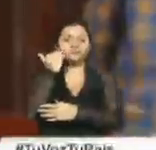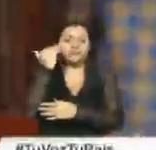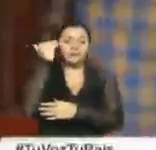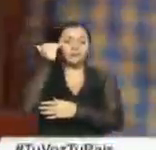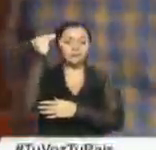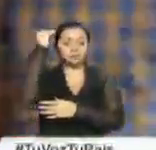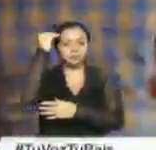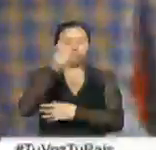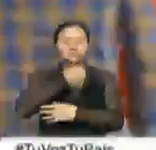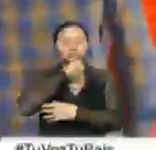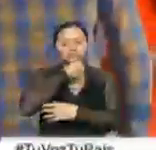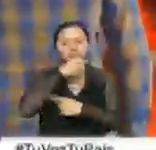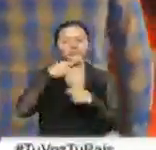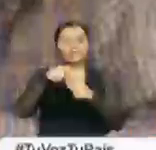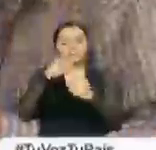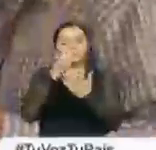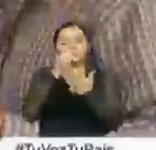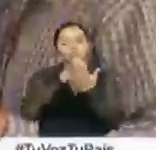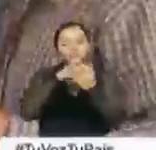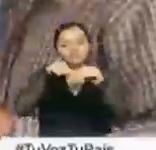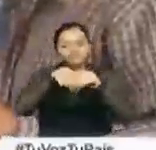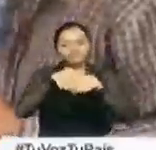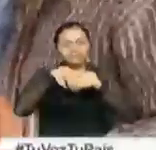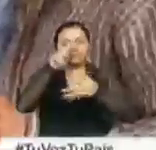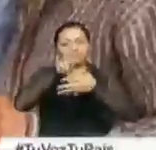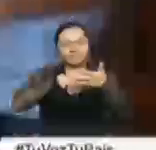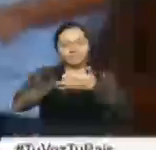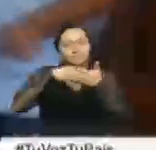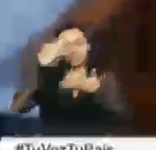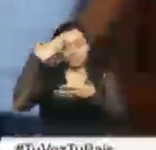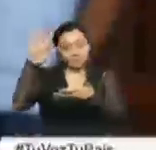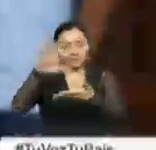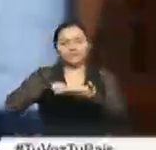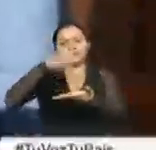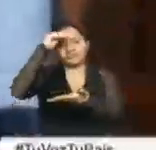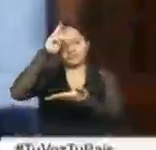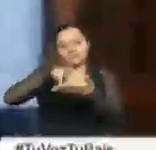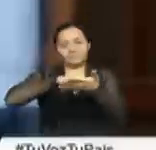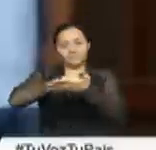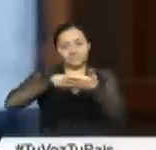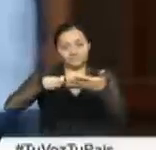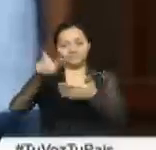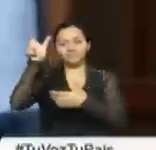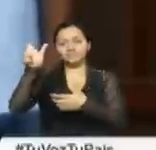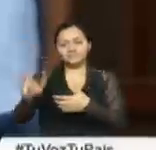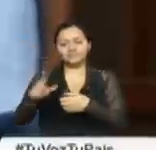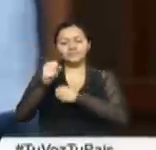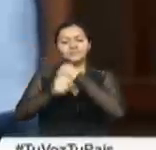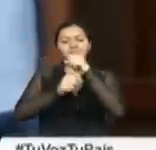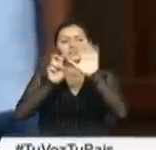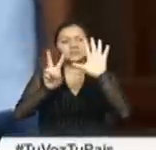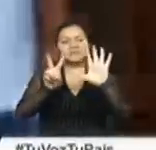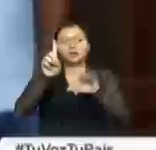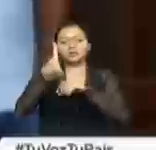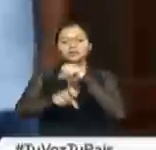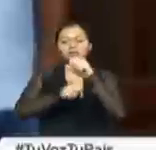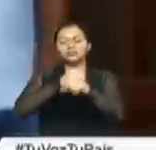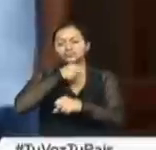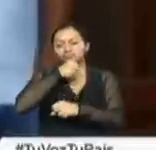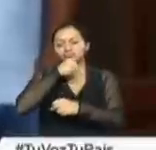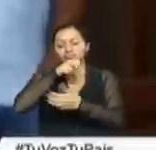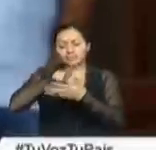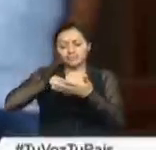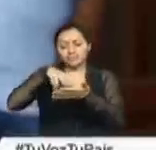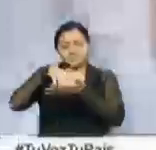mayores que cursan el programa de alfabetización. Perfecta Peláez, de 72 años, había estudiado